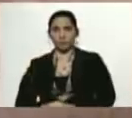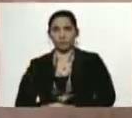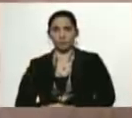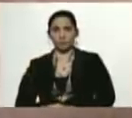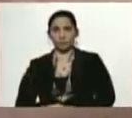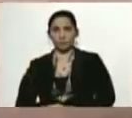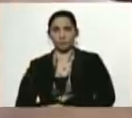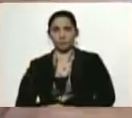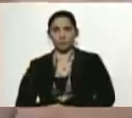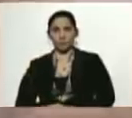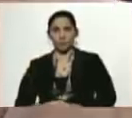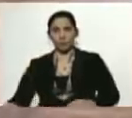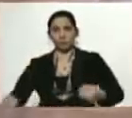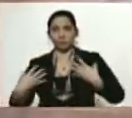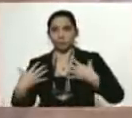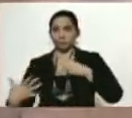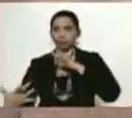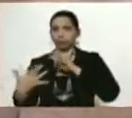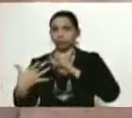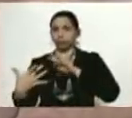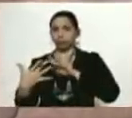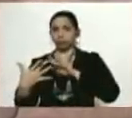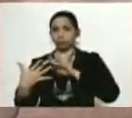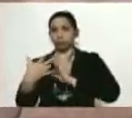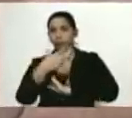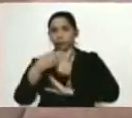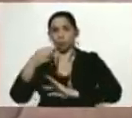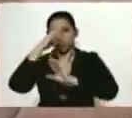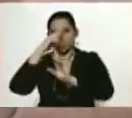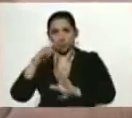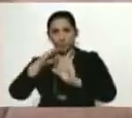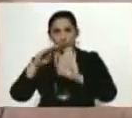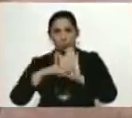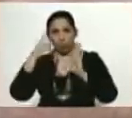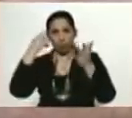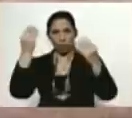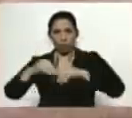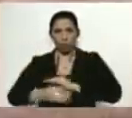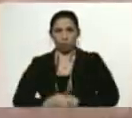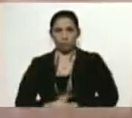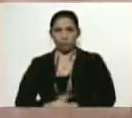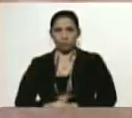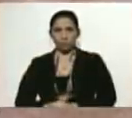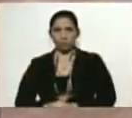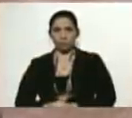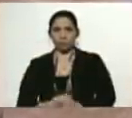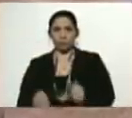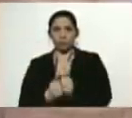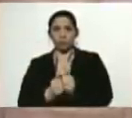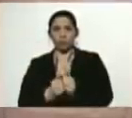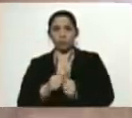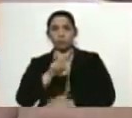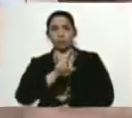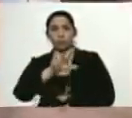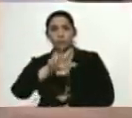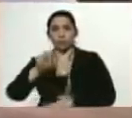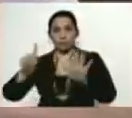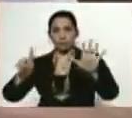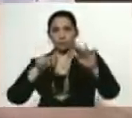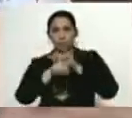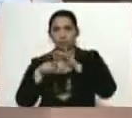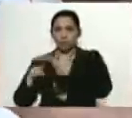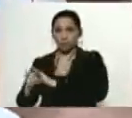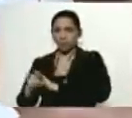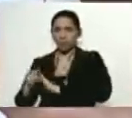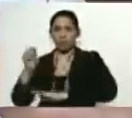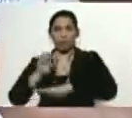se infectaron al contacto y al no cumplimiento de los protocolos con estos 136 que han ingresado. Desde